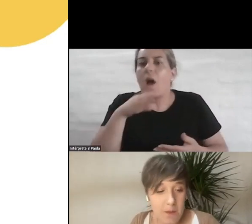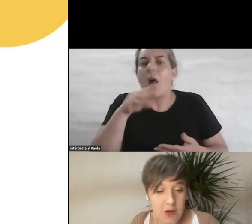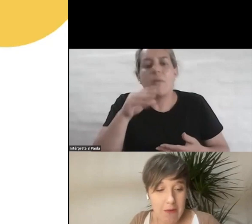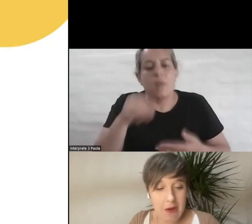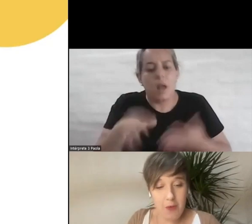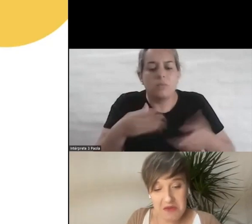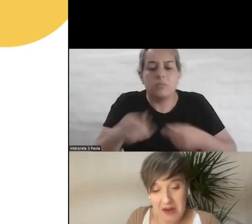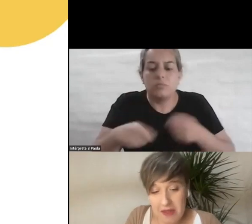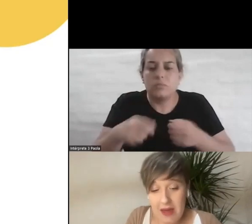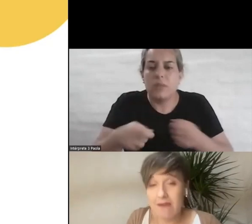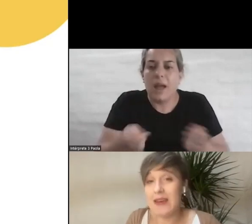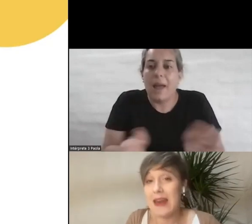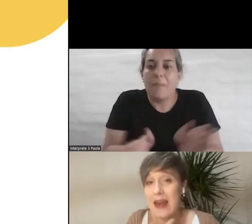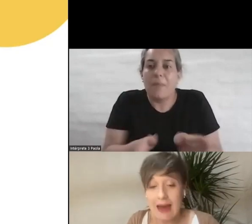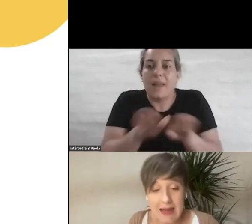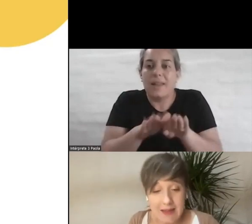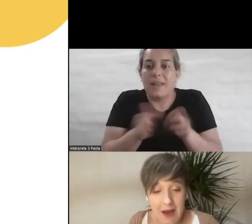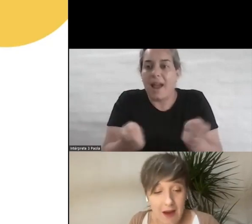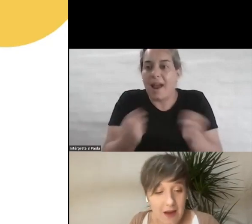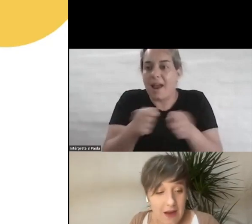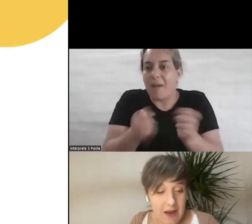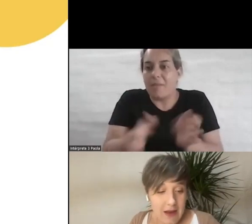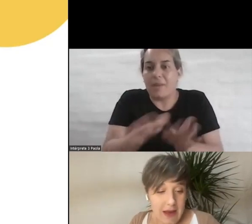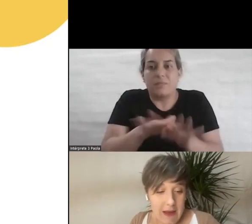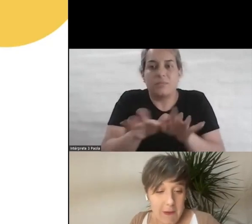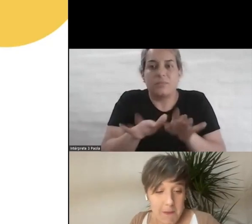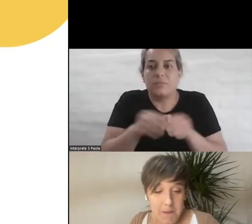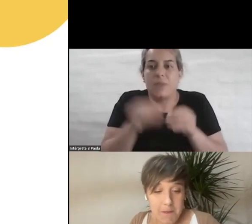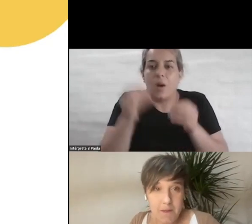por ejemplo, es algo que podemos hacer, refrescarle la carita.